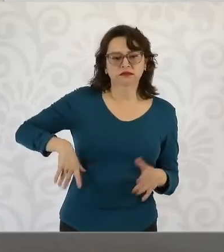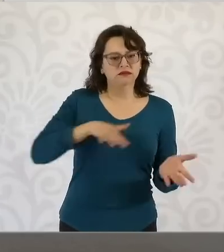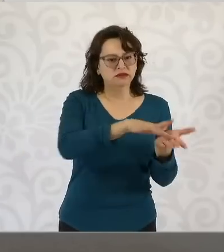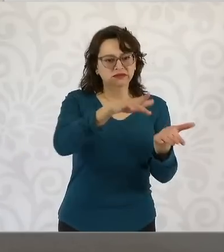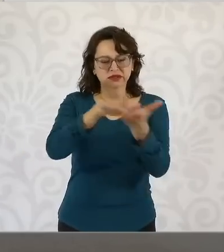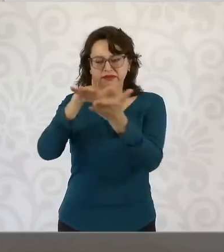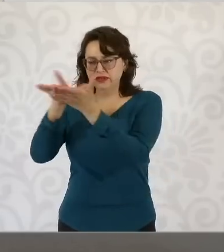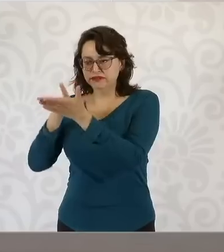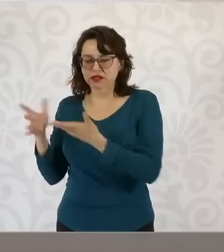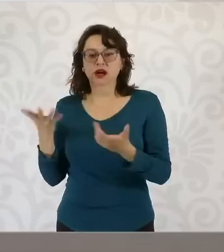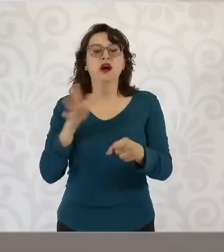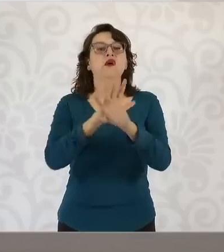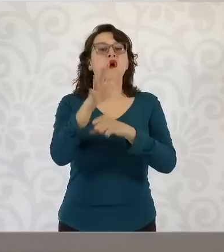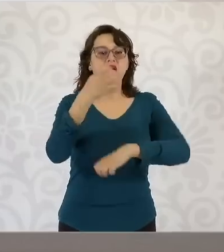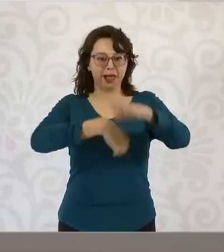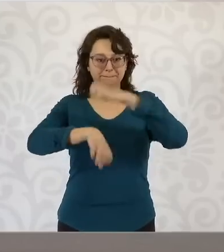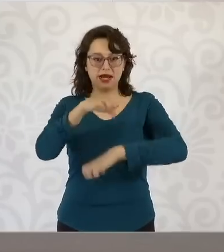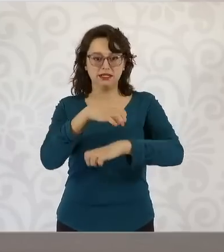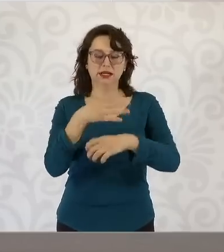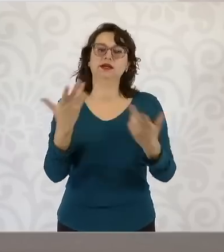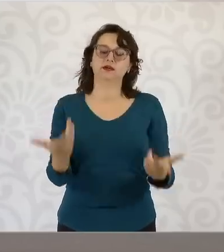llegue? Nacional y extranjera.